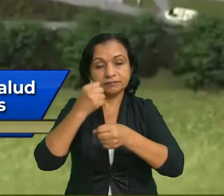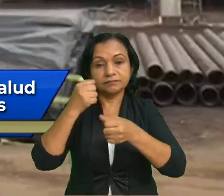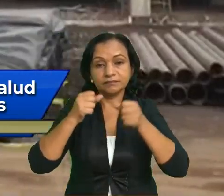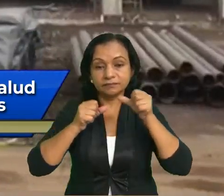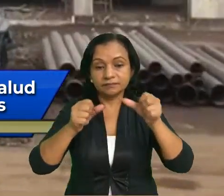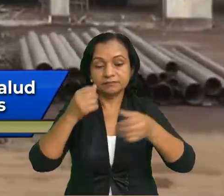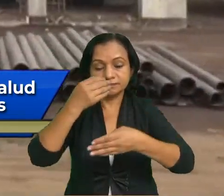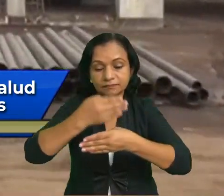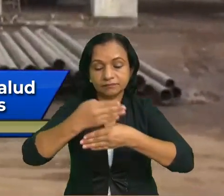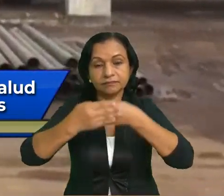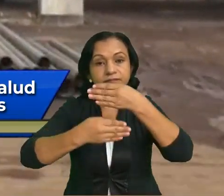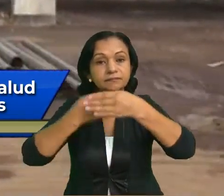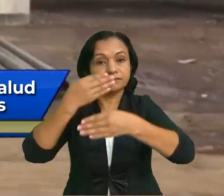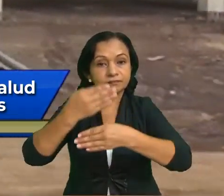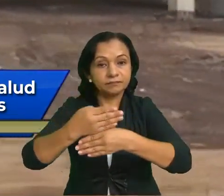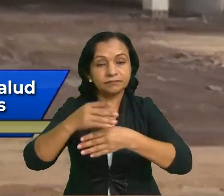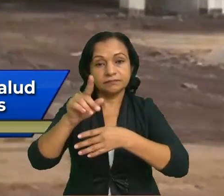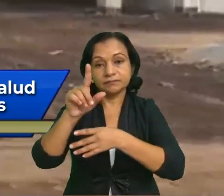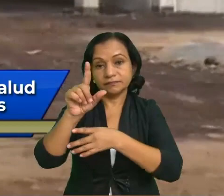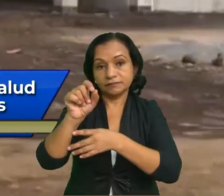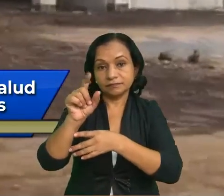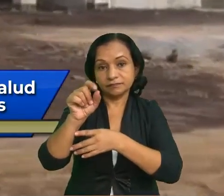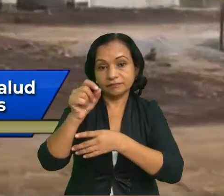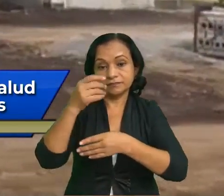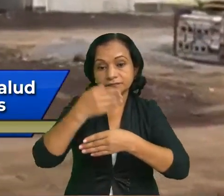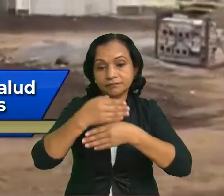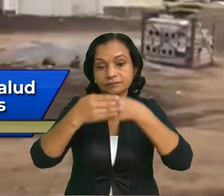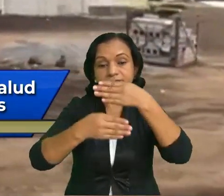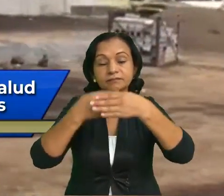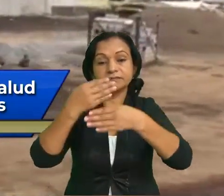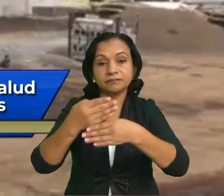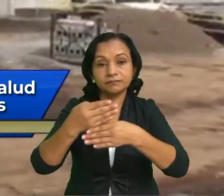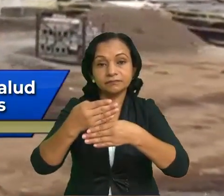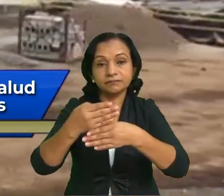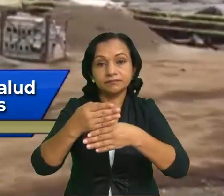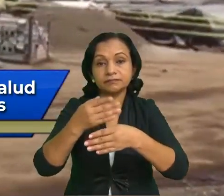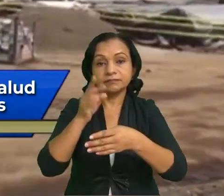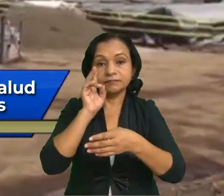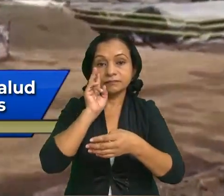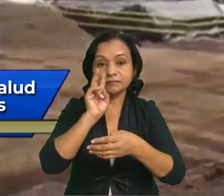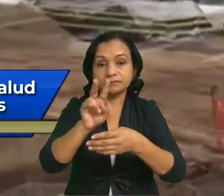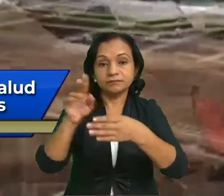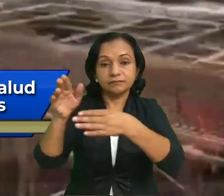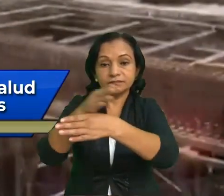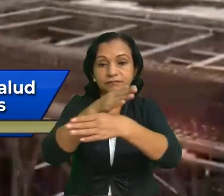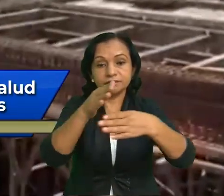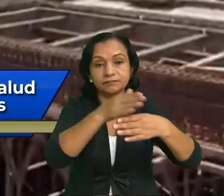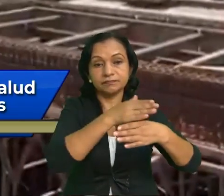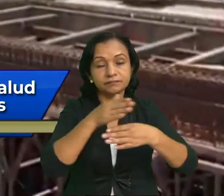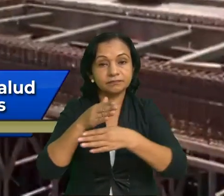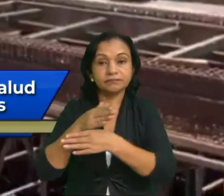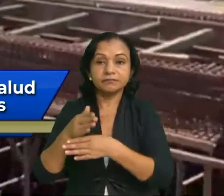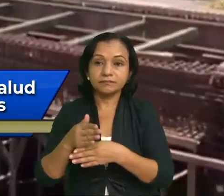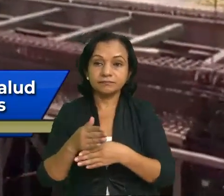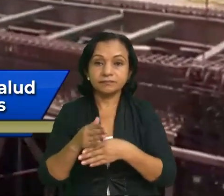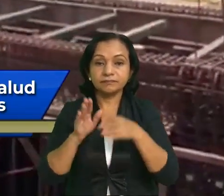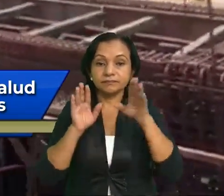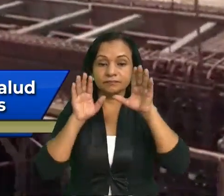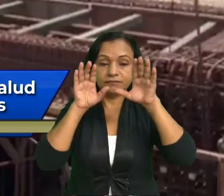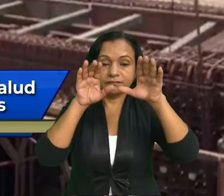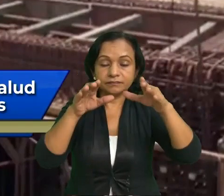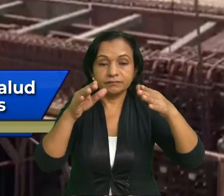como te decíamos que estamos con 10 en proceso ya de construcción aquí vemos la imperante estructura en león